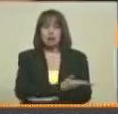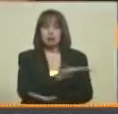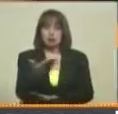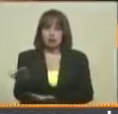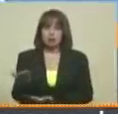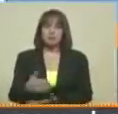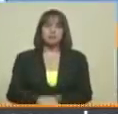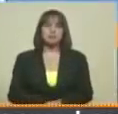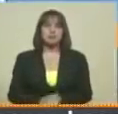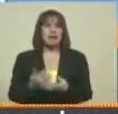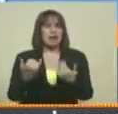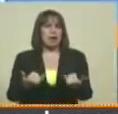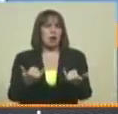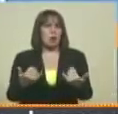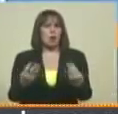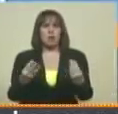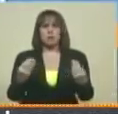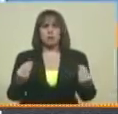Ahora, hay muchas tareas.